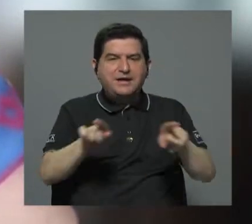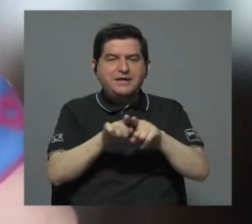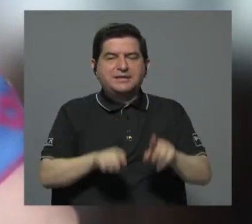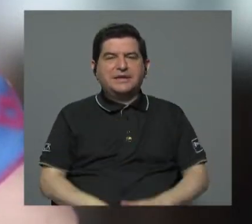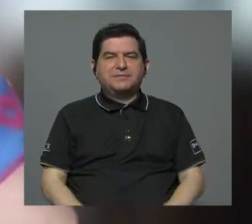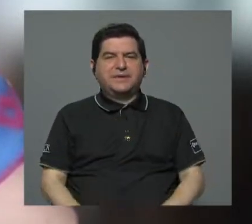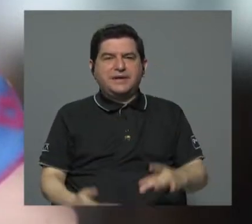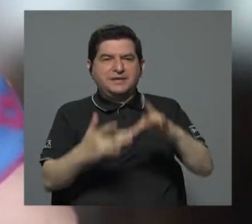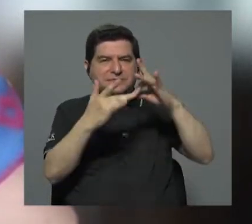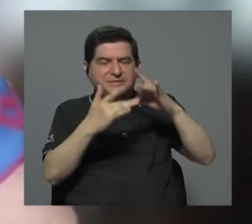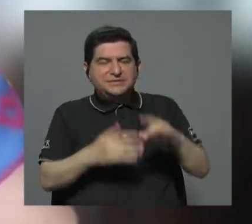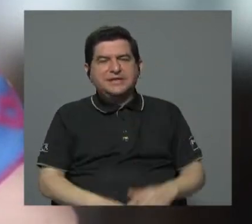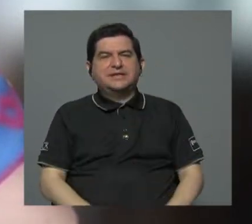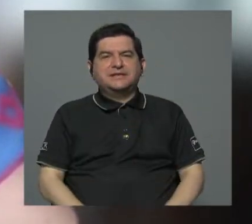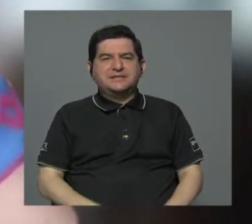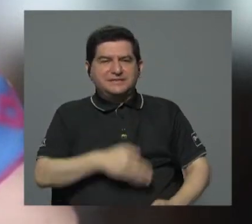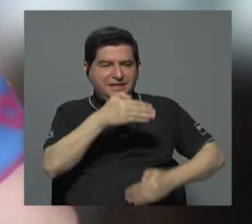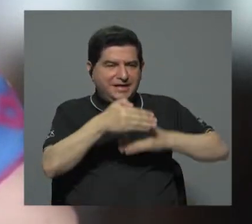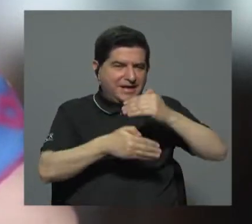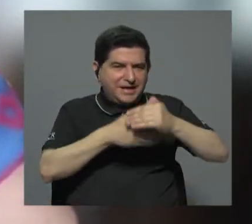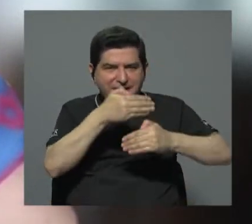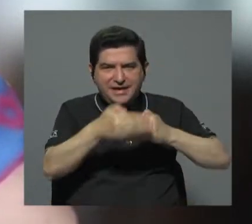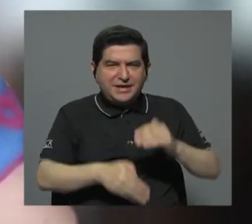historiográfica, bueno, lo dije mal,